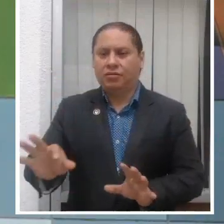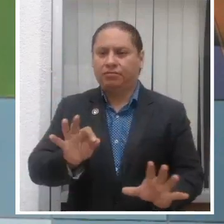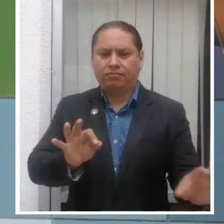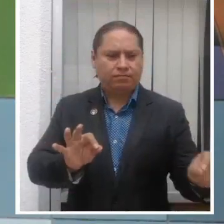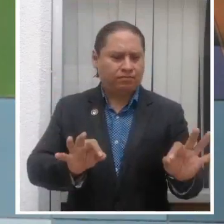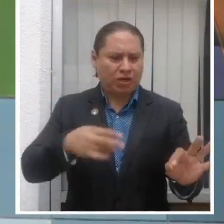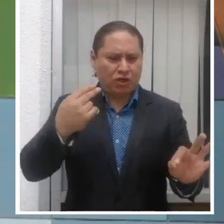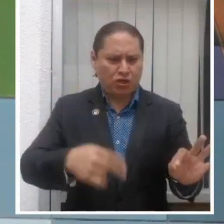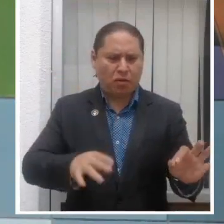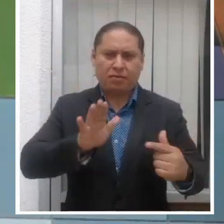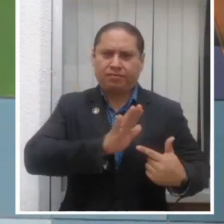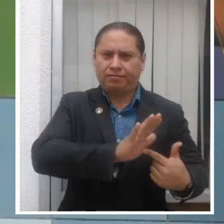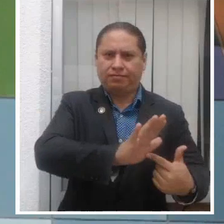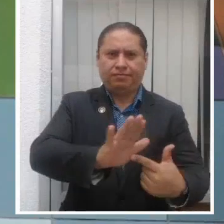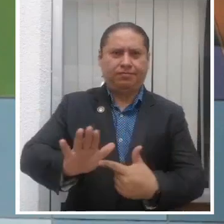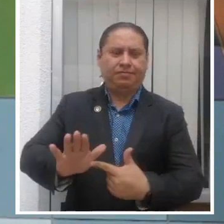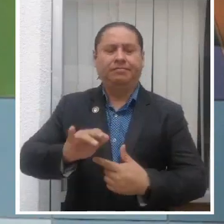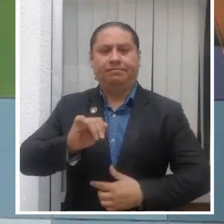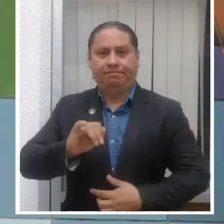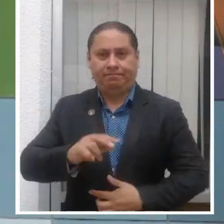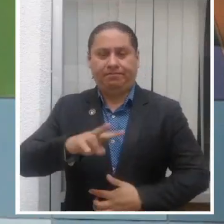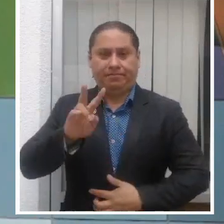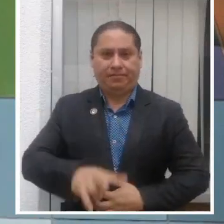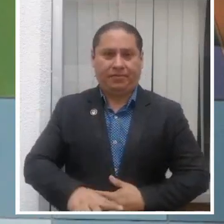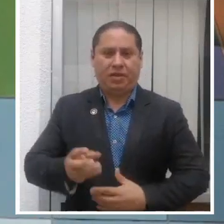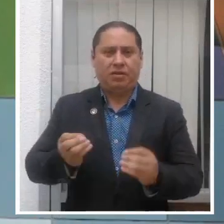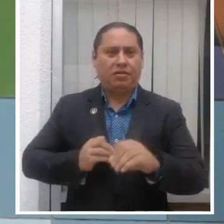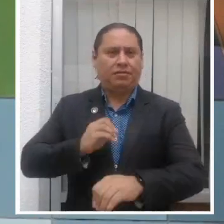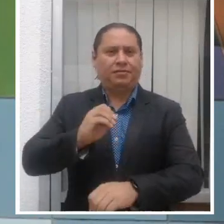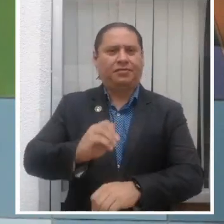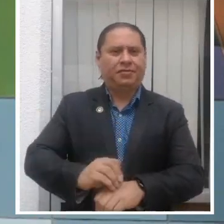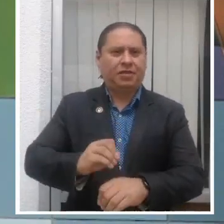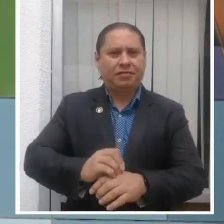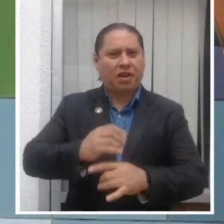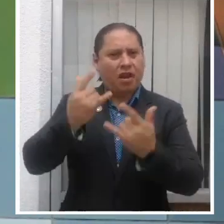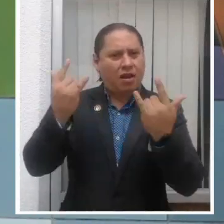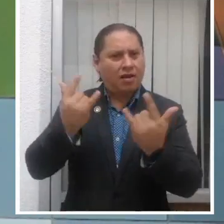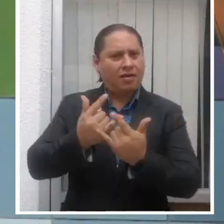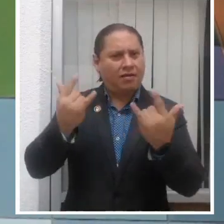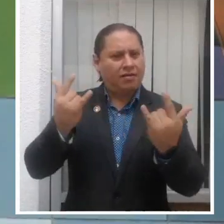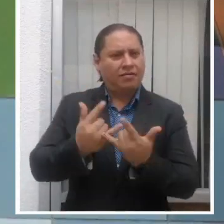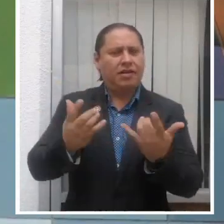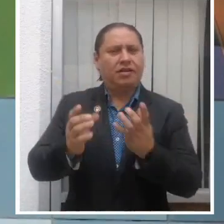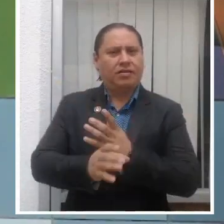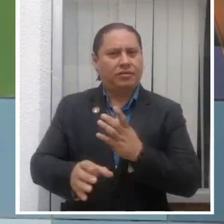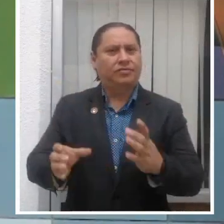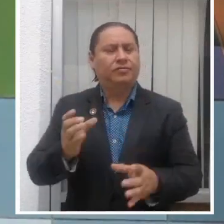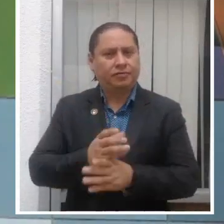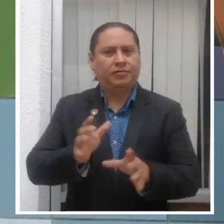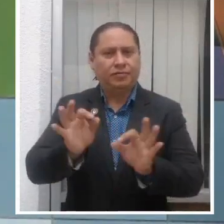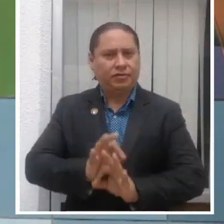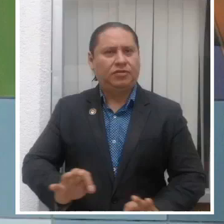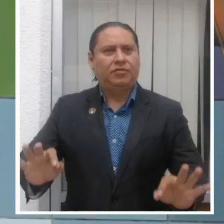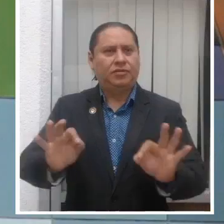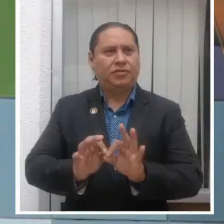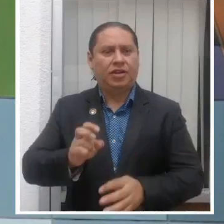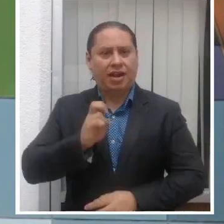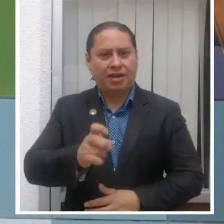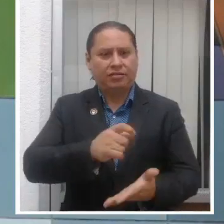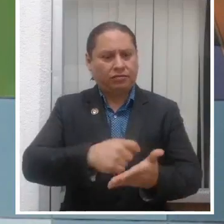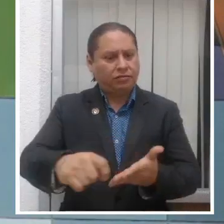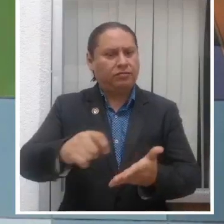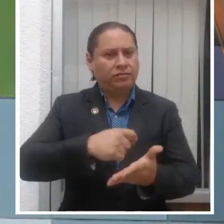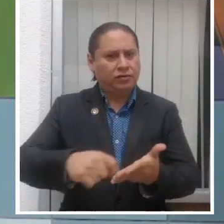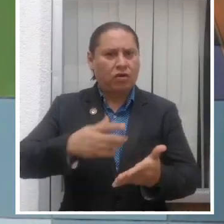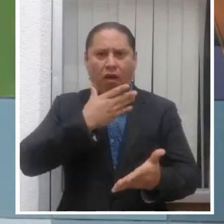cosas, hacerlas visibles, porque es la parte de poner en la historia las cosas. Por eso es tan importante también los escritores y